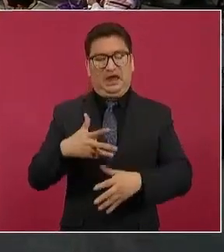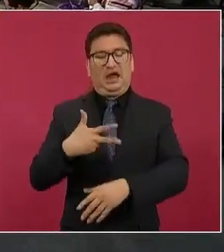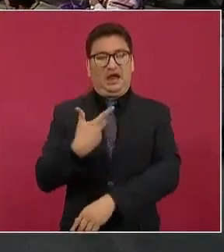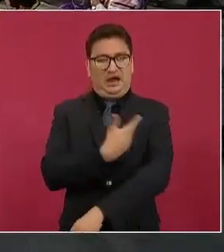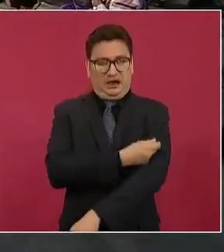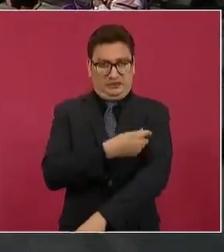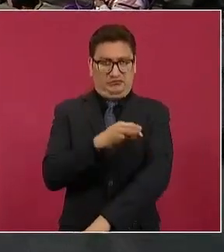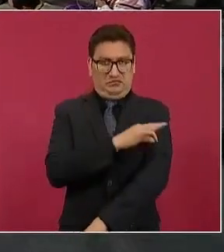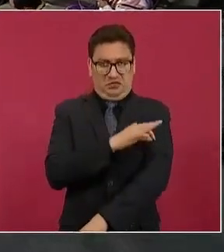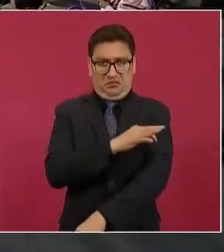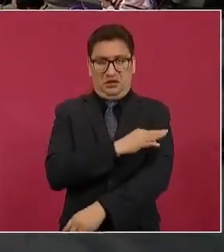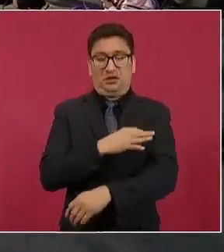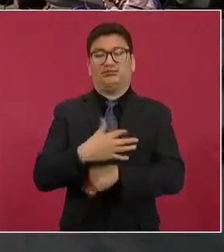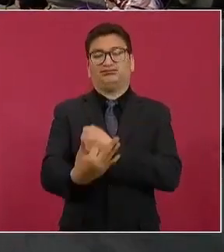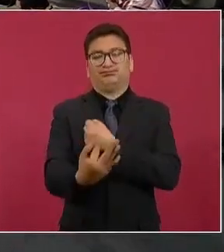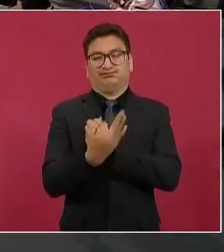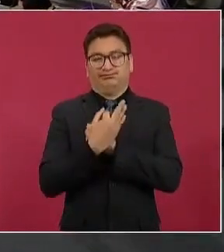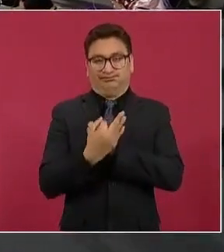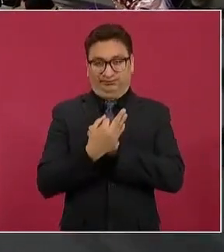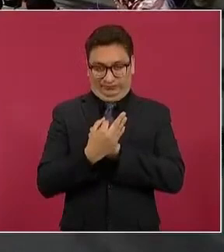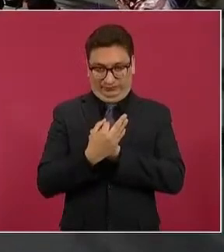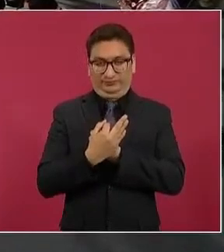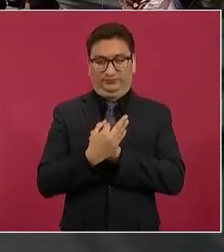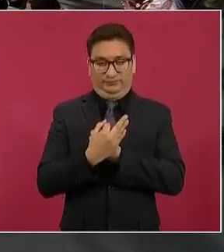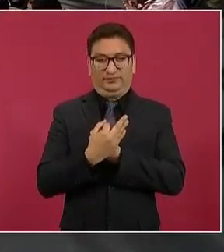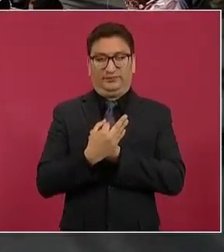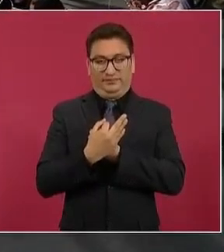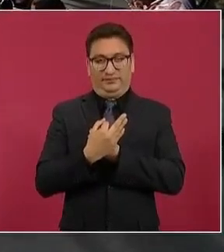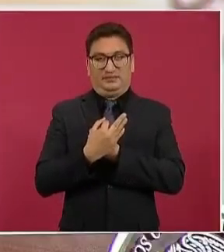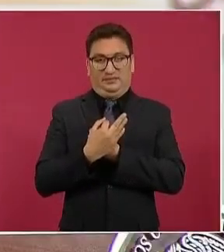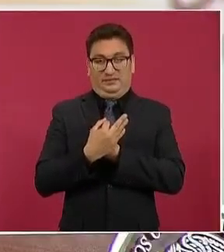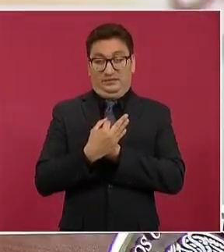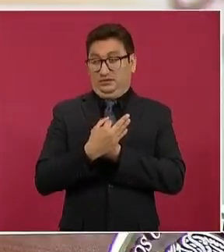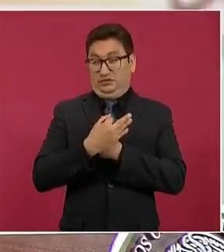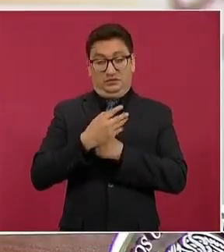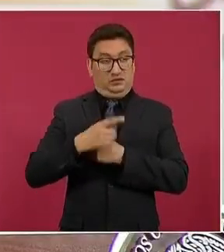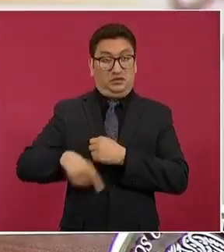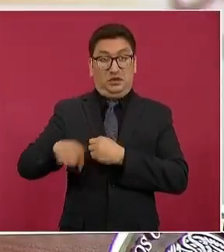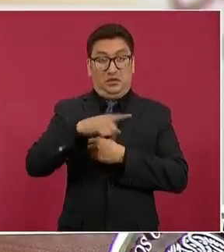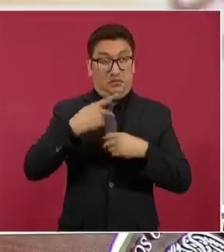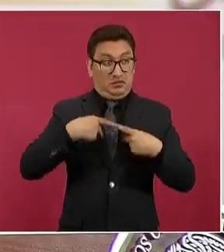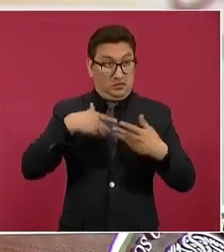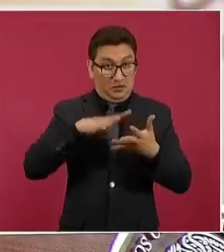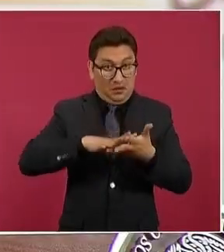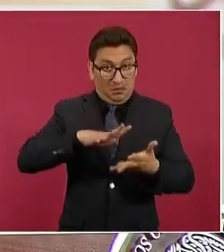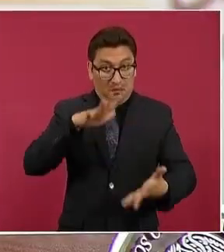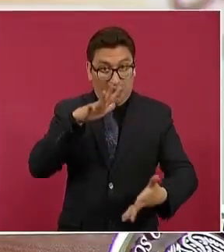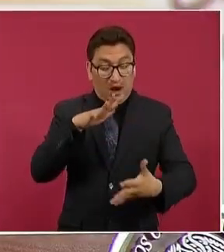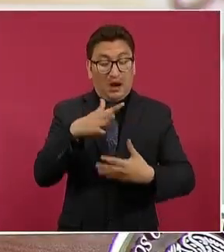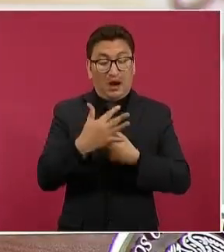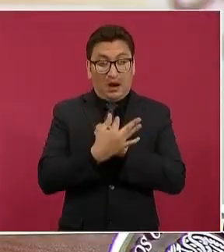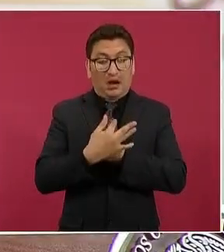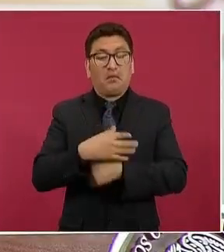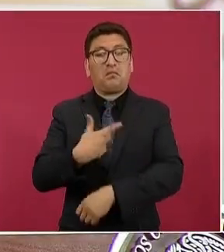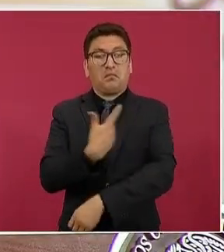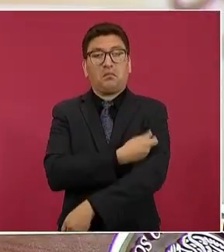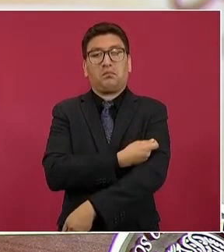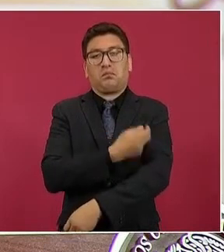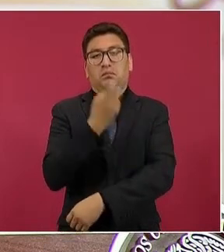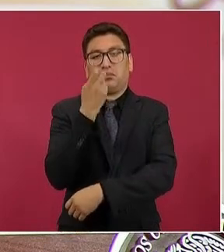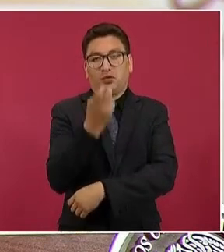¿sí?, a nosotros nos protegió, y entre más vacunados, menos fallecidos.